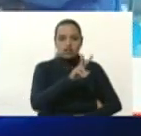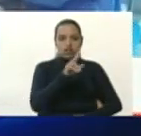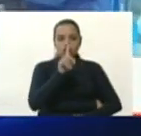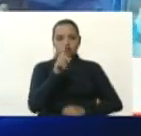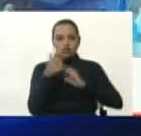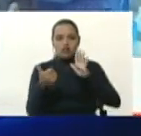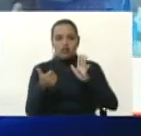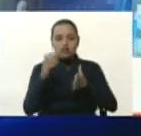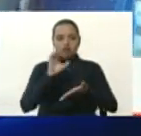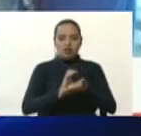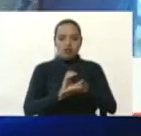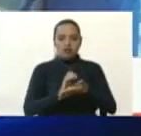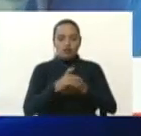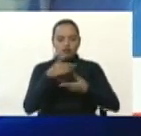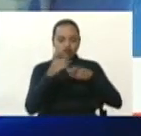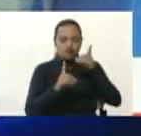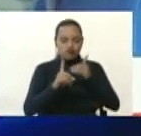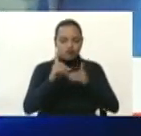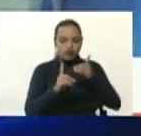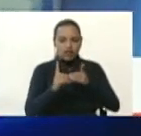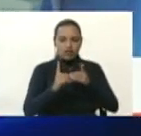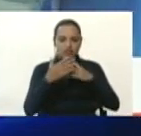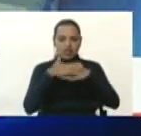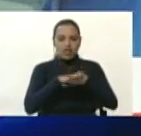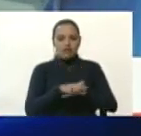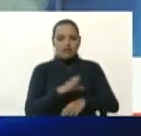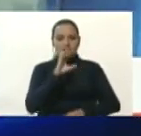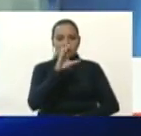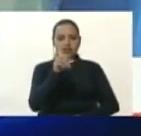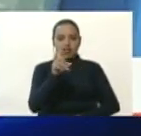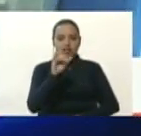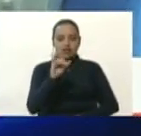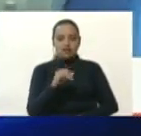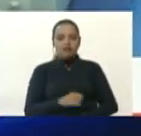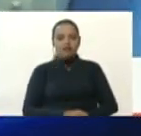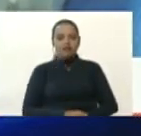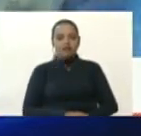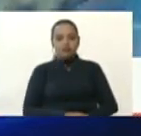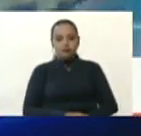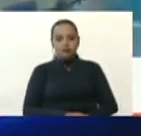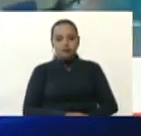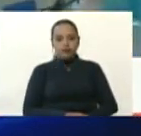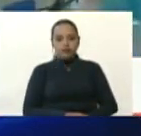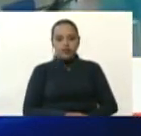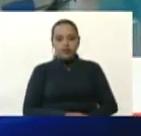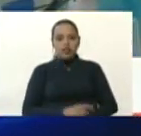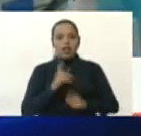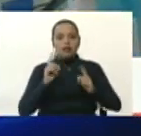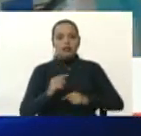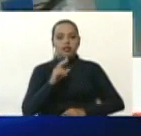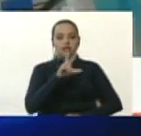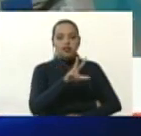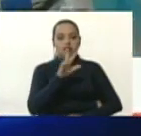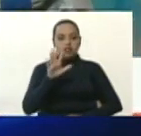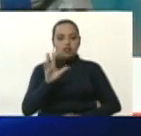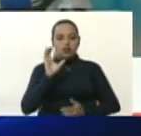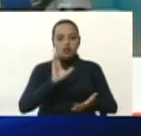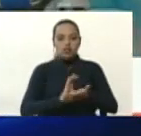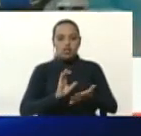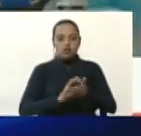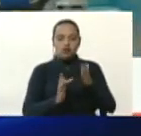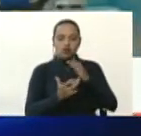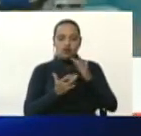216 centros de diagnósticos integrales, los CDI, y 35 centros de alta